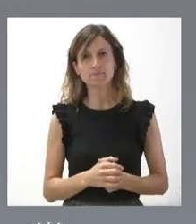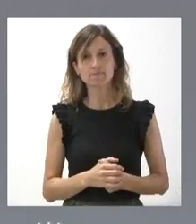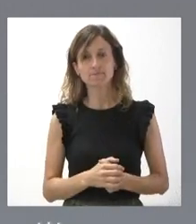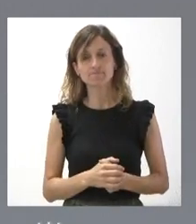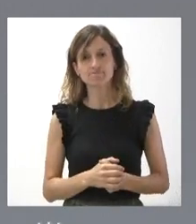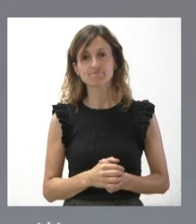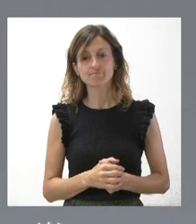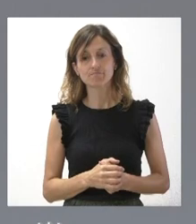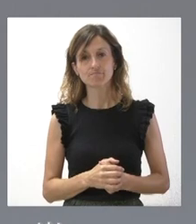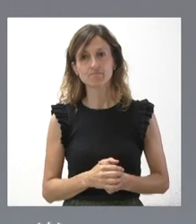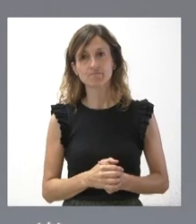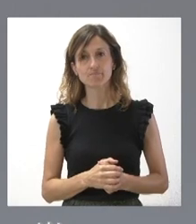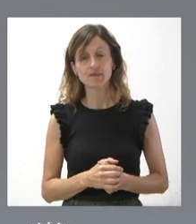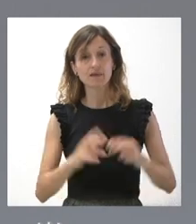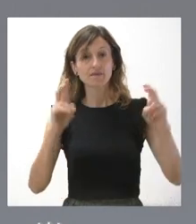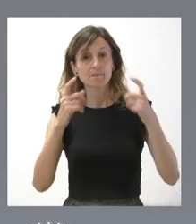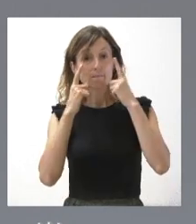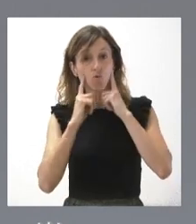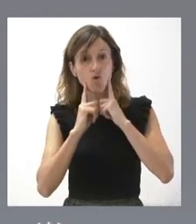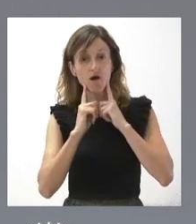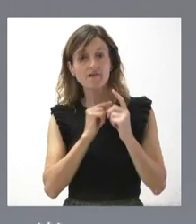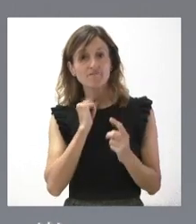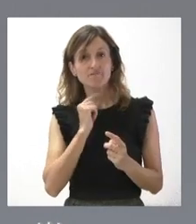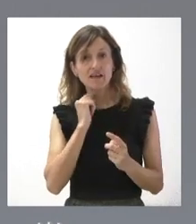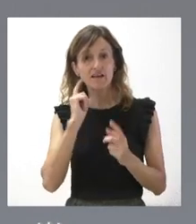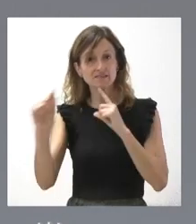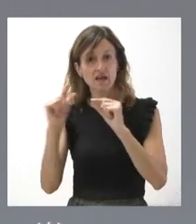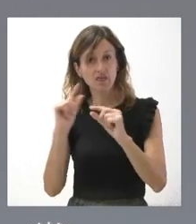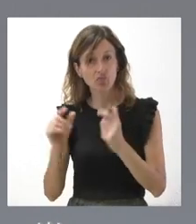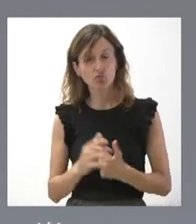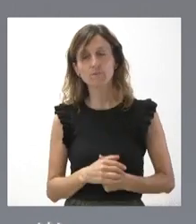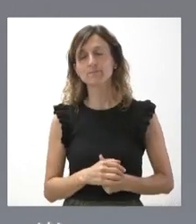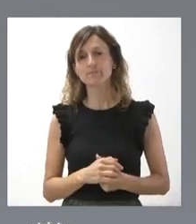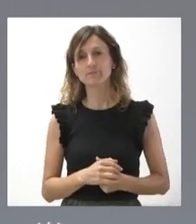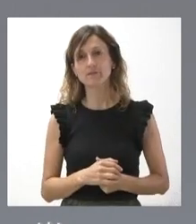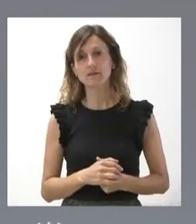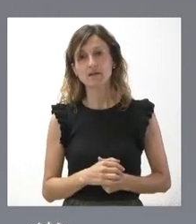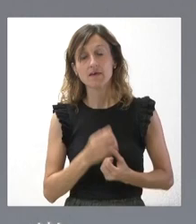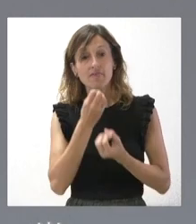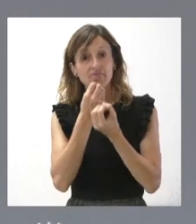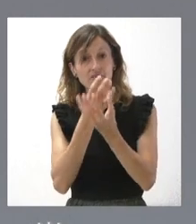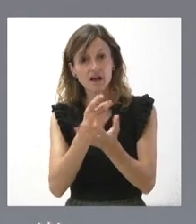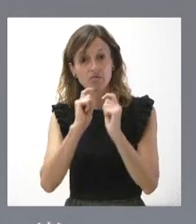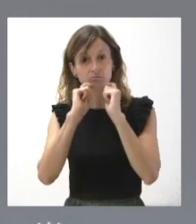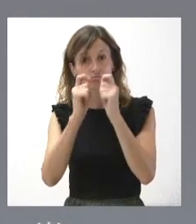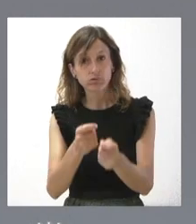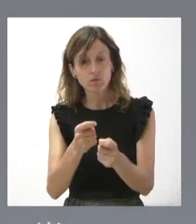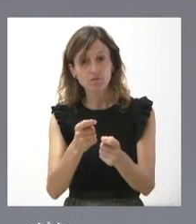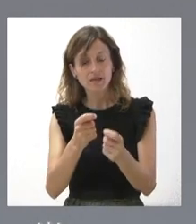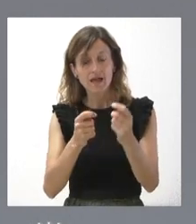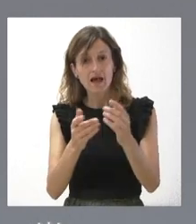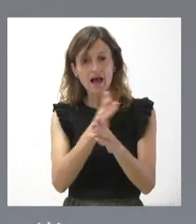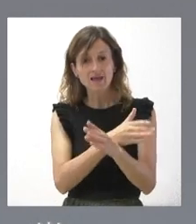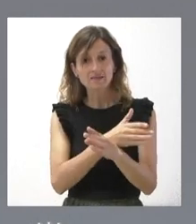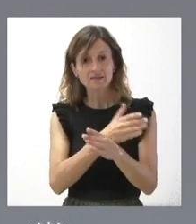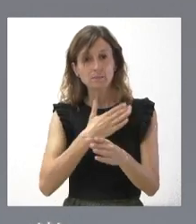de los que las monjas, los frailes, se habían ido. Y esas declaraciones se hicieron sin un inventario de los